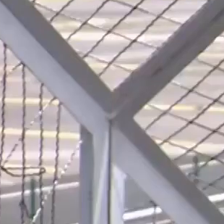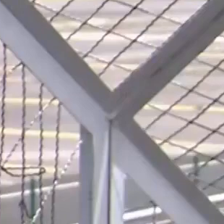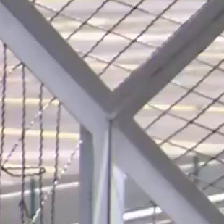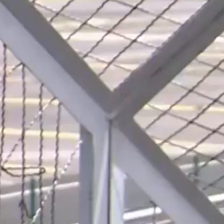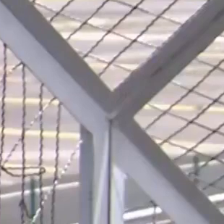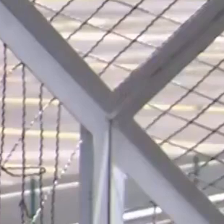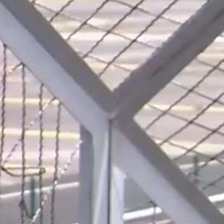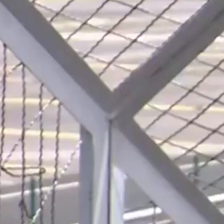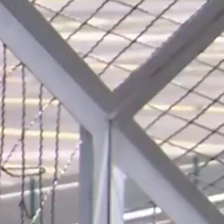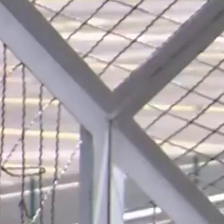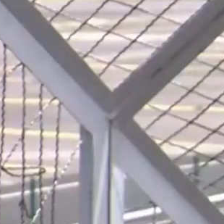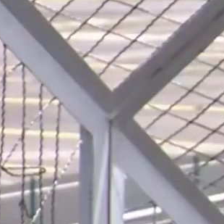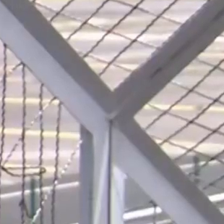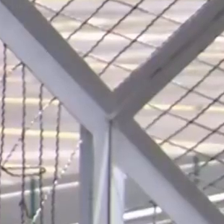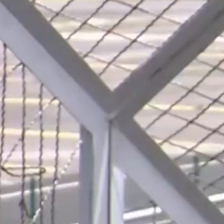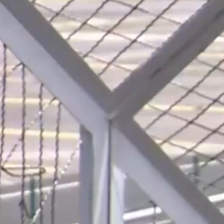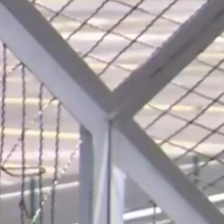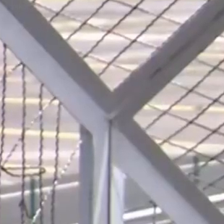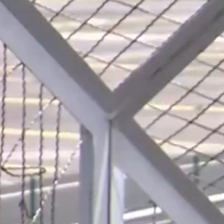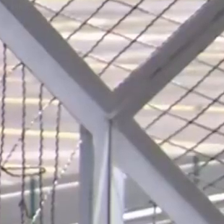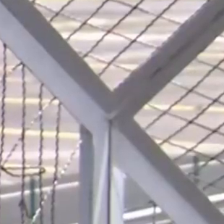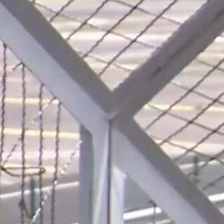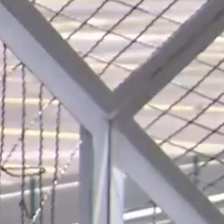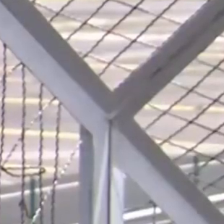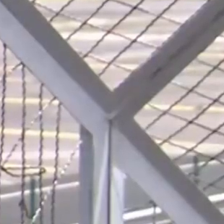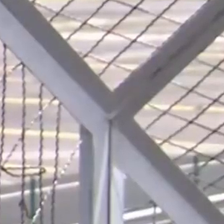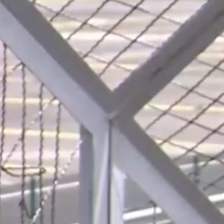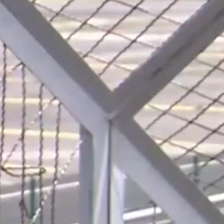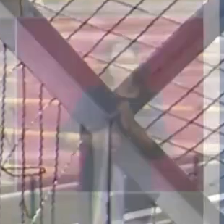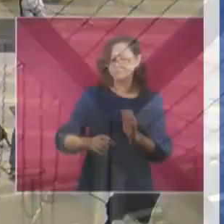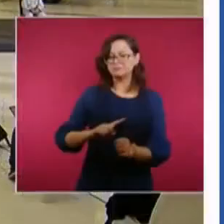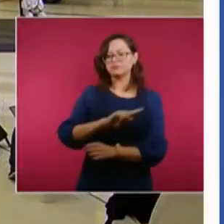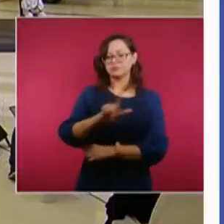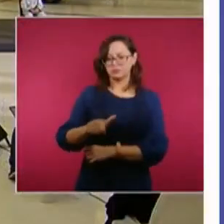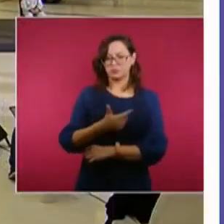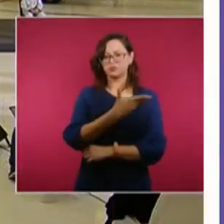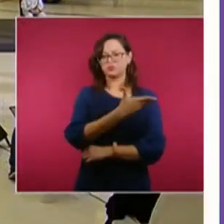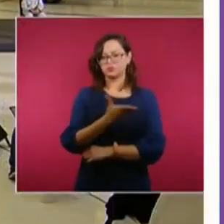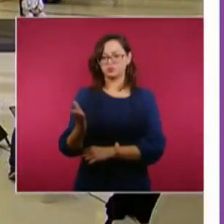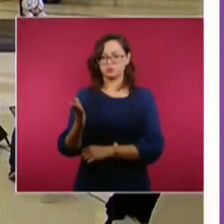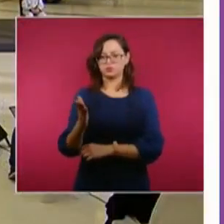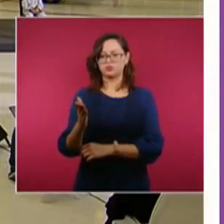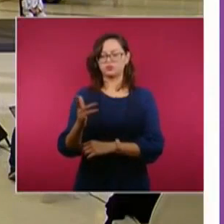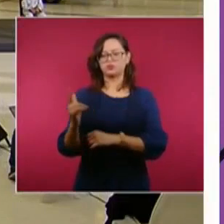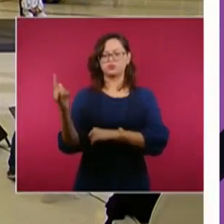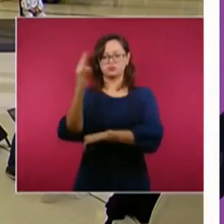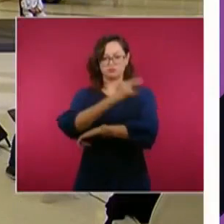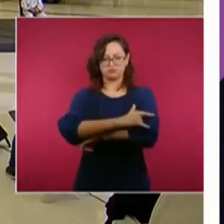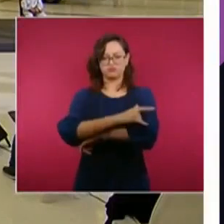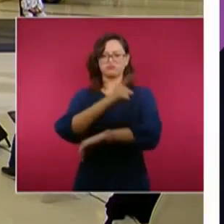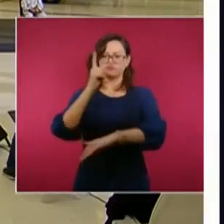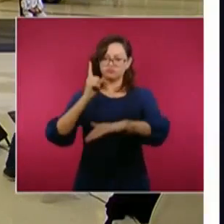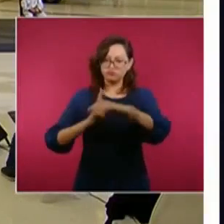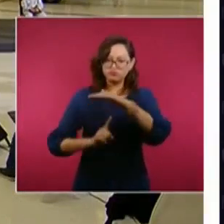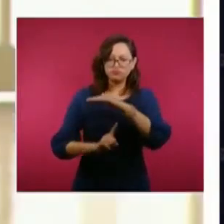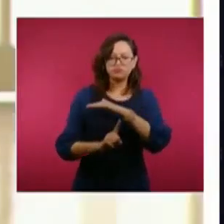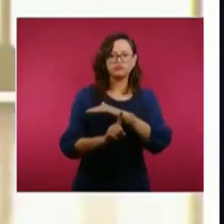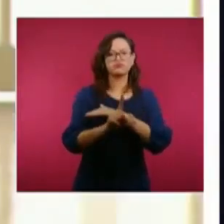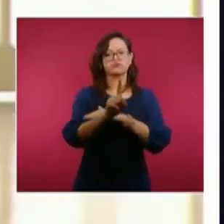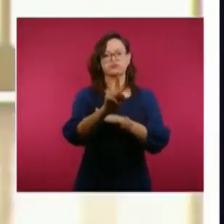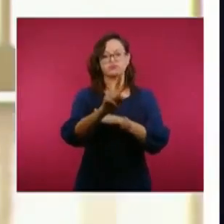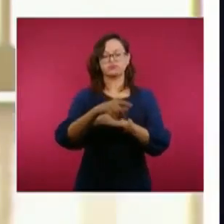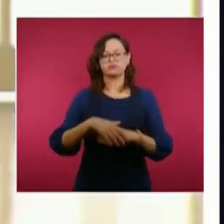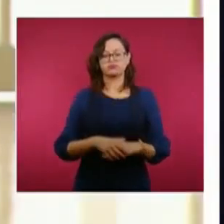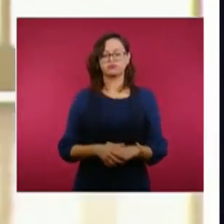No, fíjate, Lili, que lo ha explicado él siempre. La rifa es solamente del costo